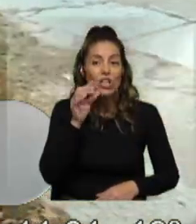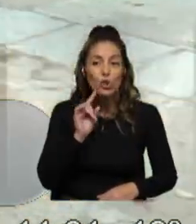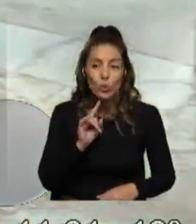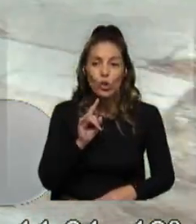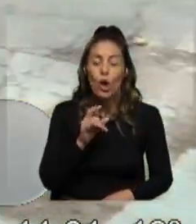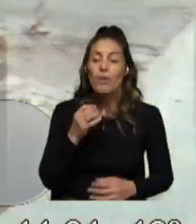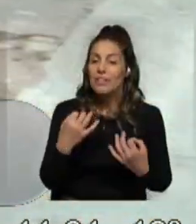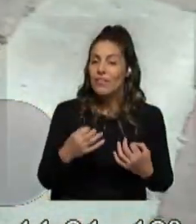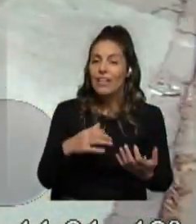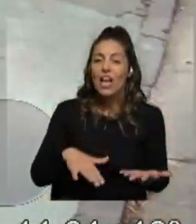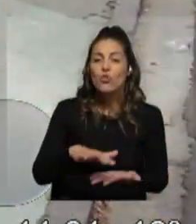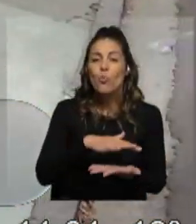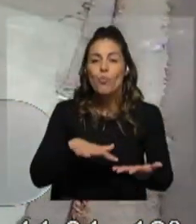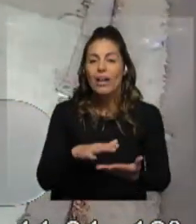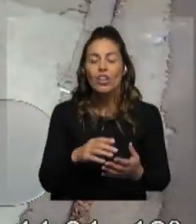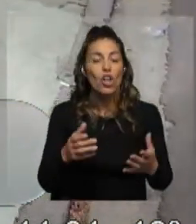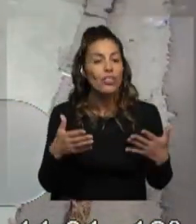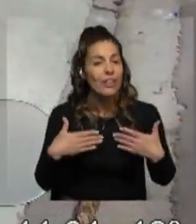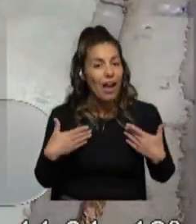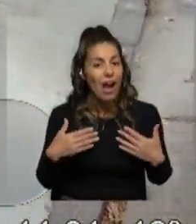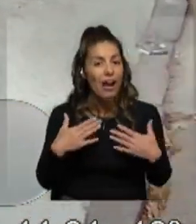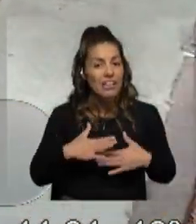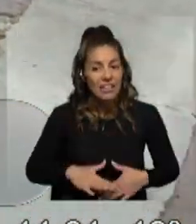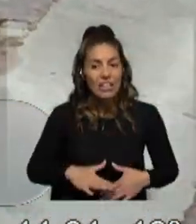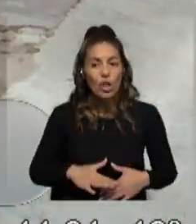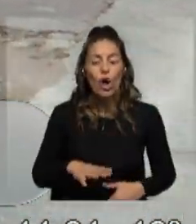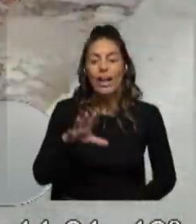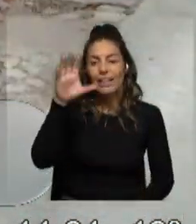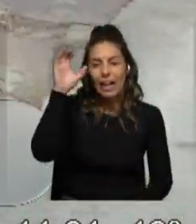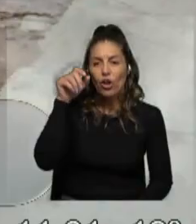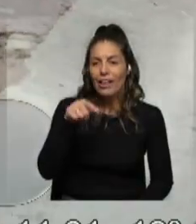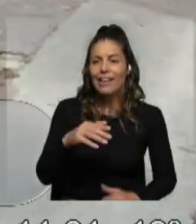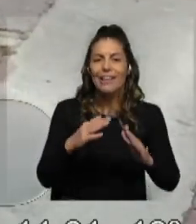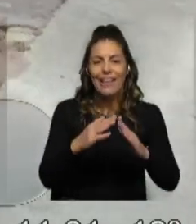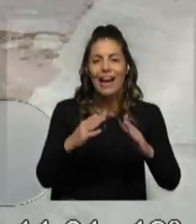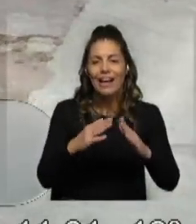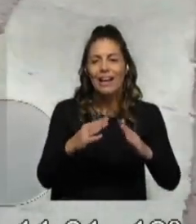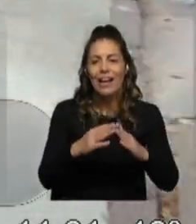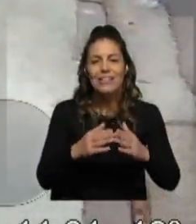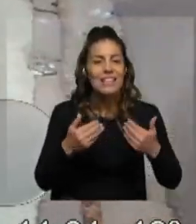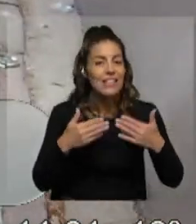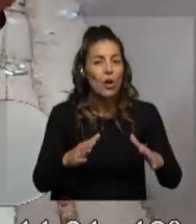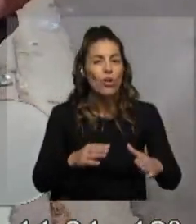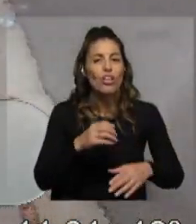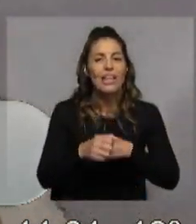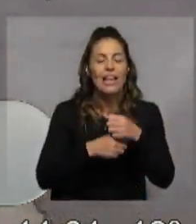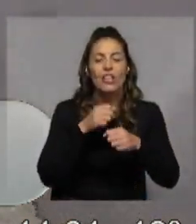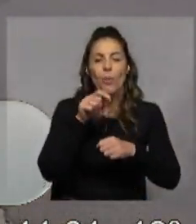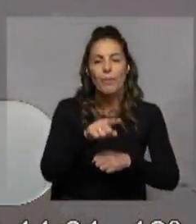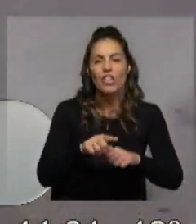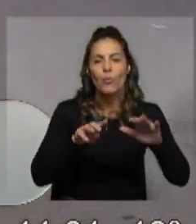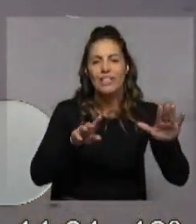¿eh? Realmente es un barrio muy tranquilo. Hay que recordar que esta finca, Fito, se inauguró en el 1907.